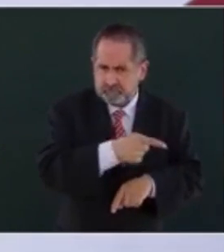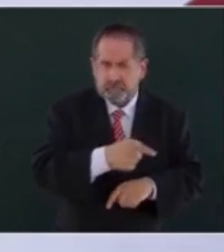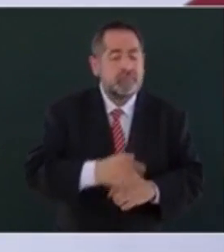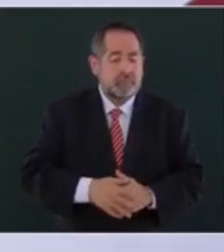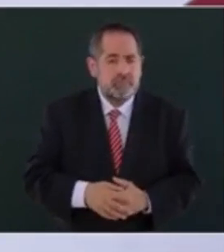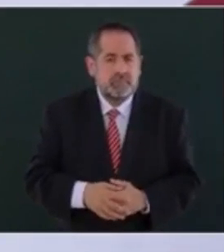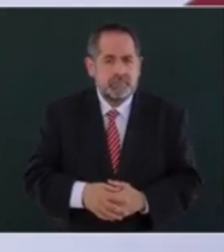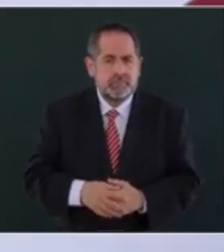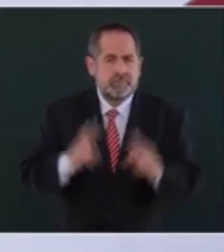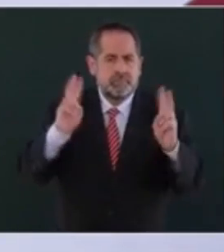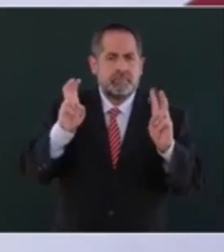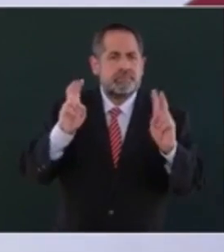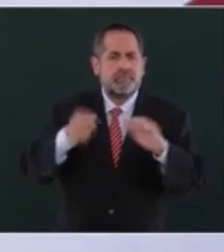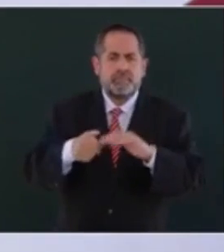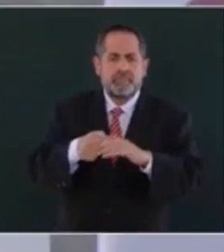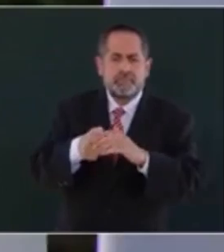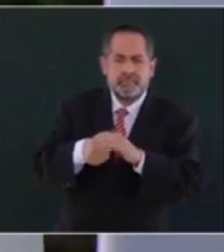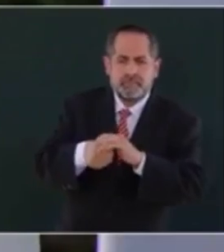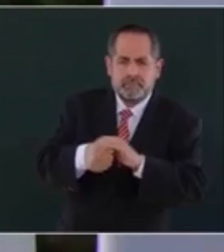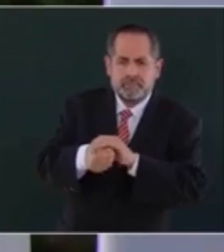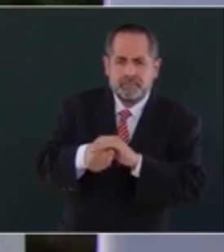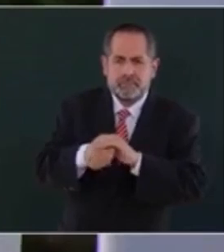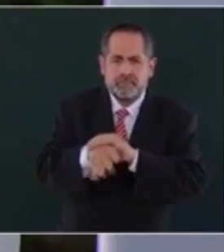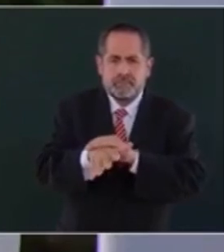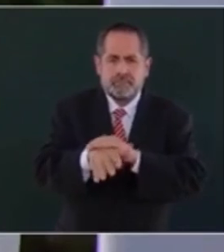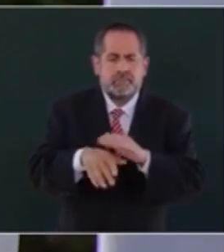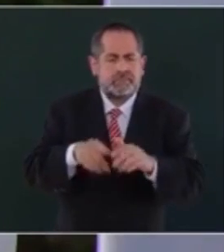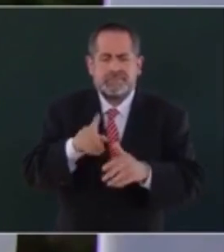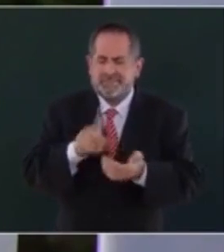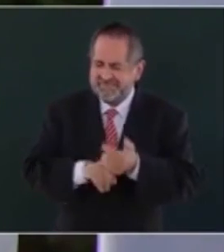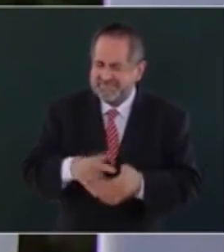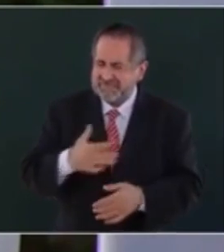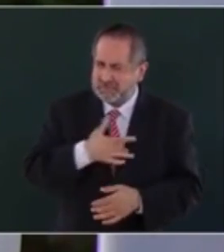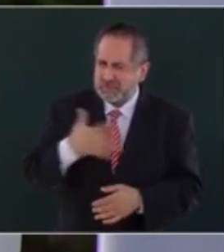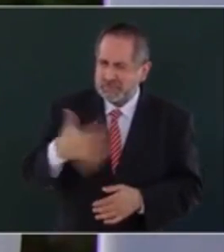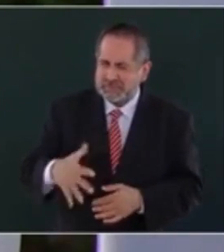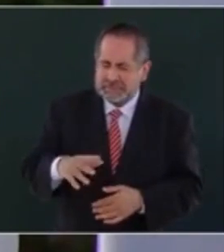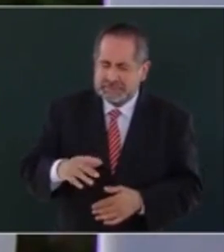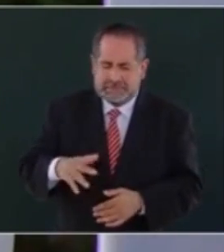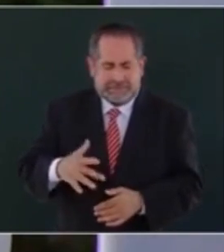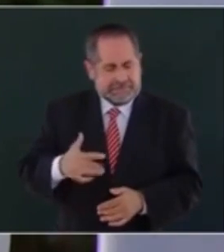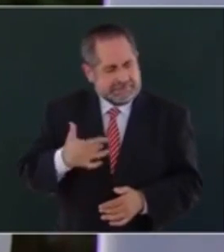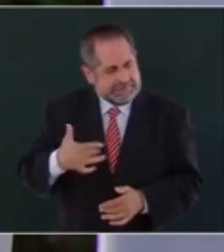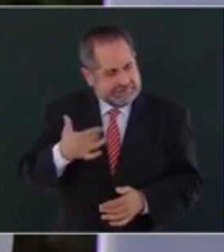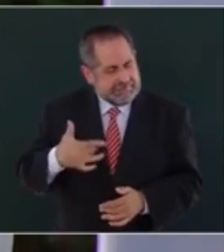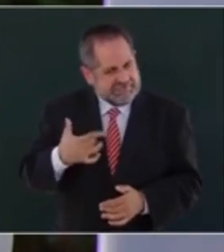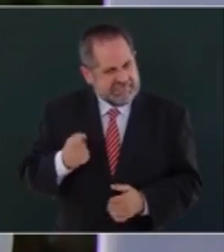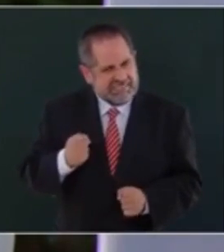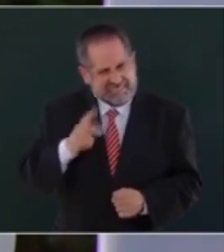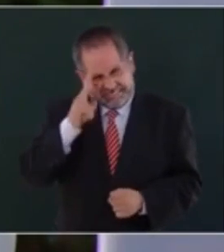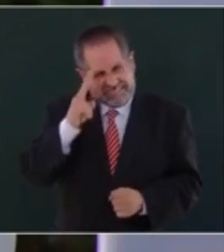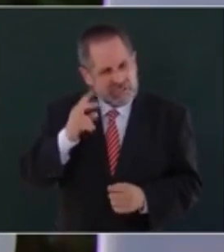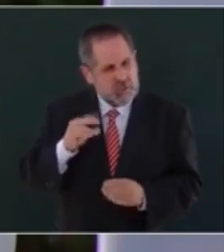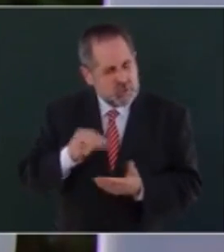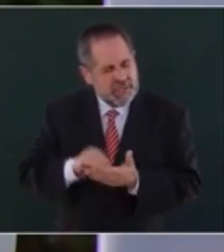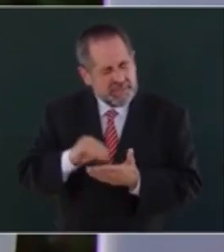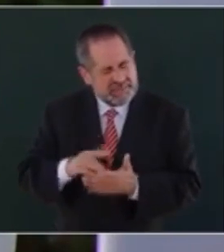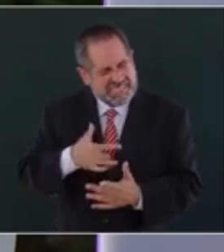El caso de Ayotzinapa es una espina que traemos clavada en el